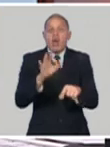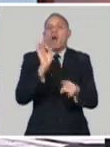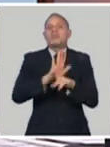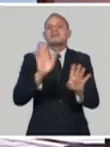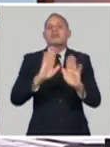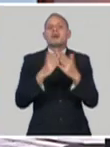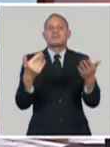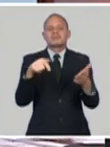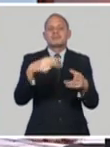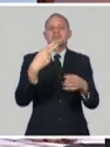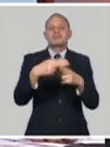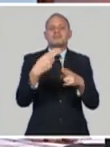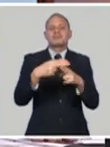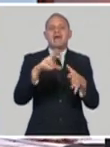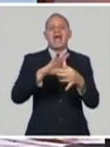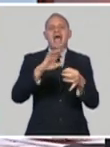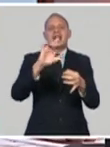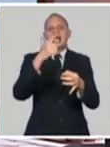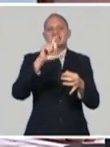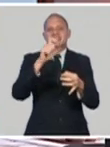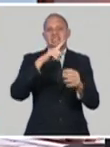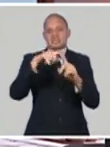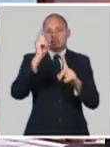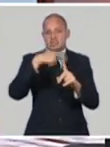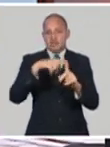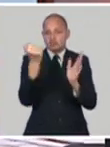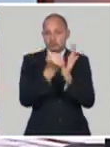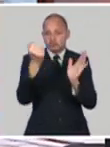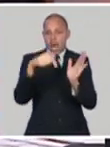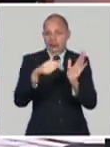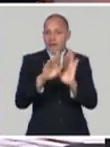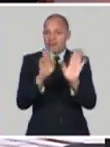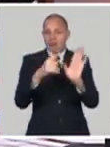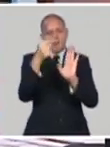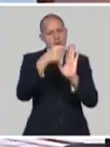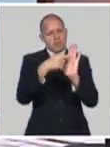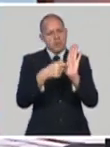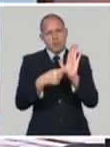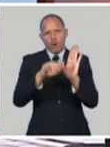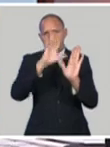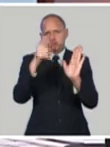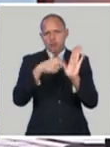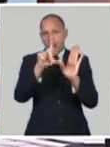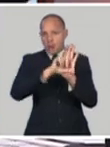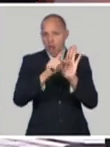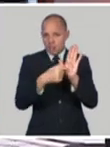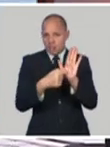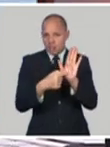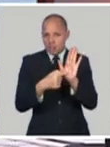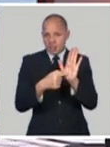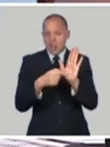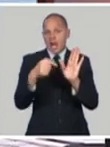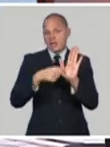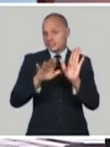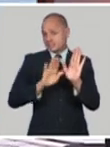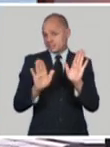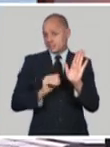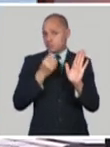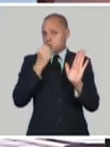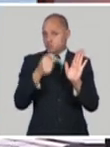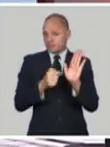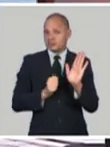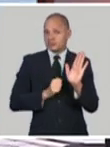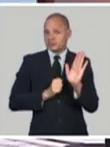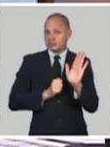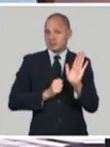que respaldaban la tarea de ordenamiento, incluyendo un decreto ley sombrilla, porque pudiera haber aparecido